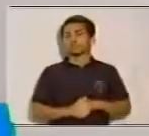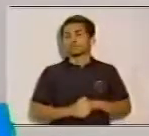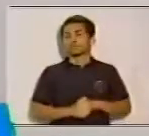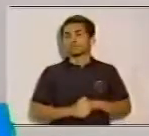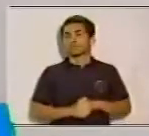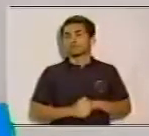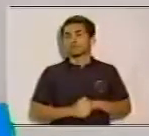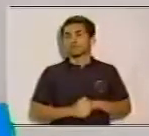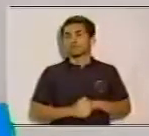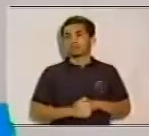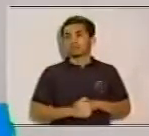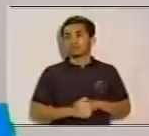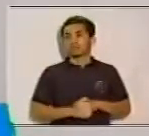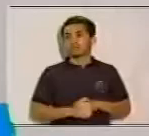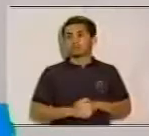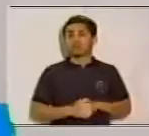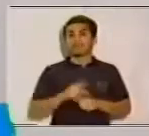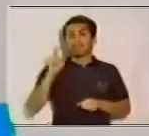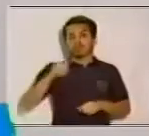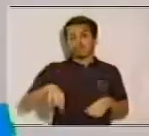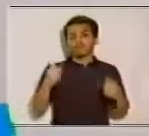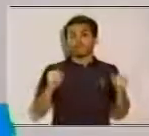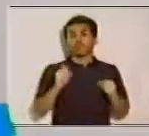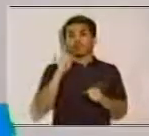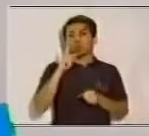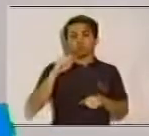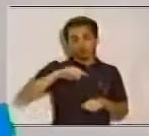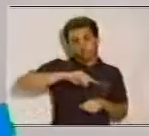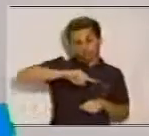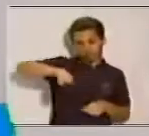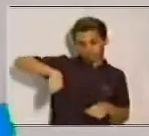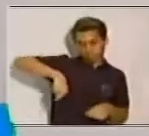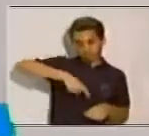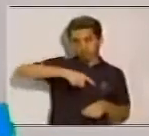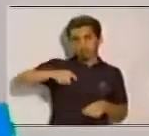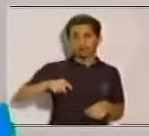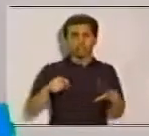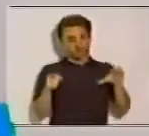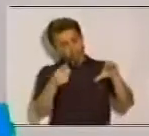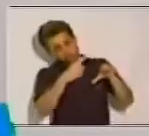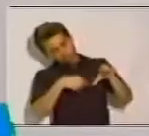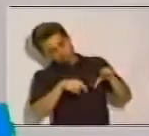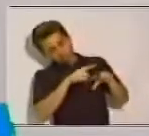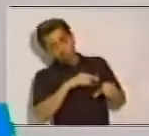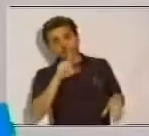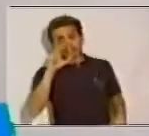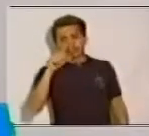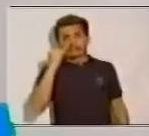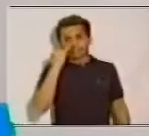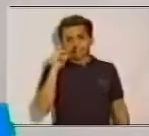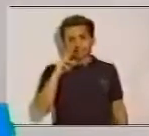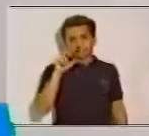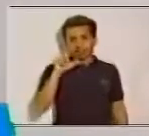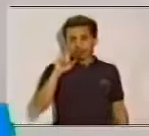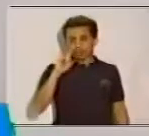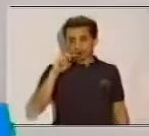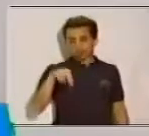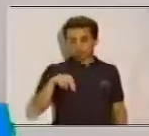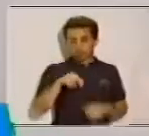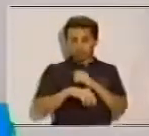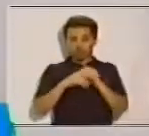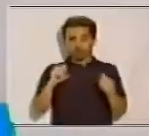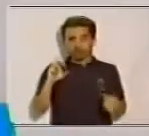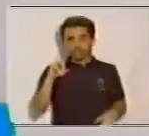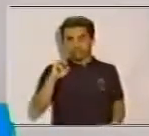Vamos a trazar una circunferencia, es lo primero. En este caso, yo la voy a trazar con un